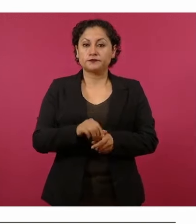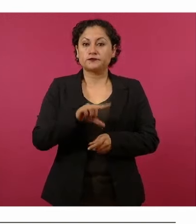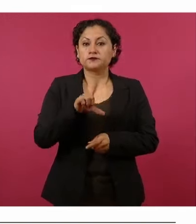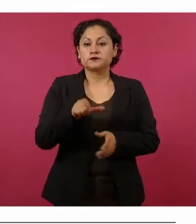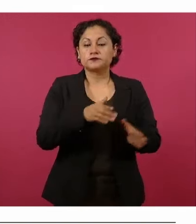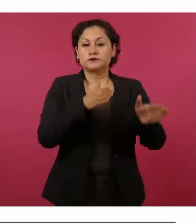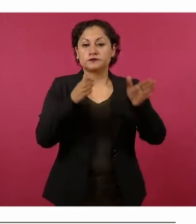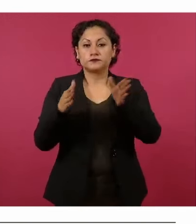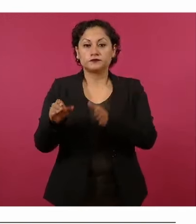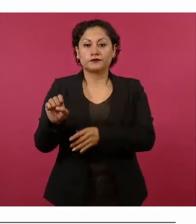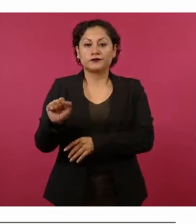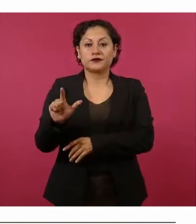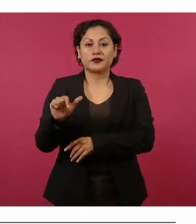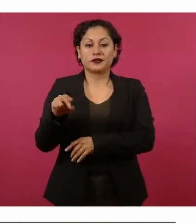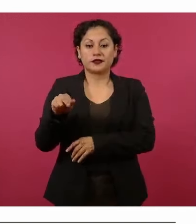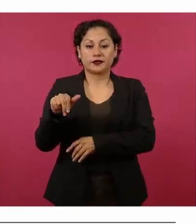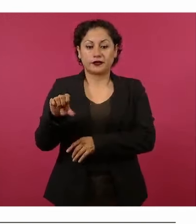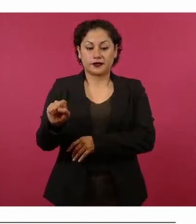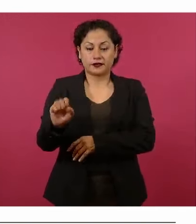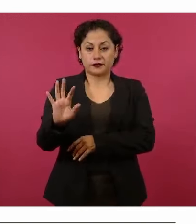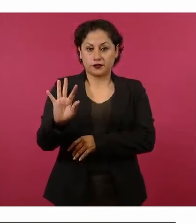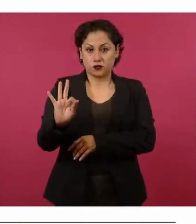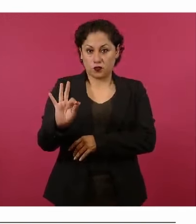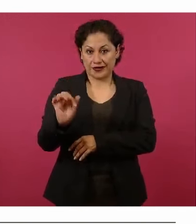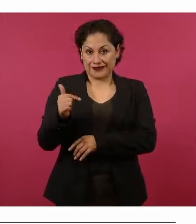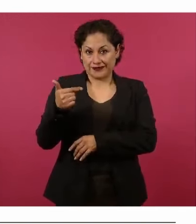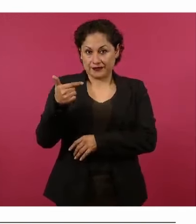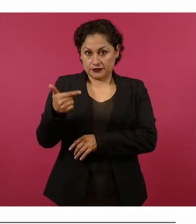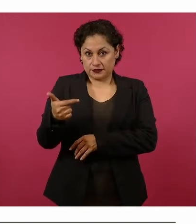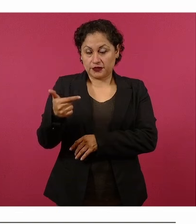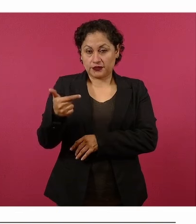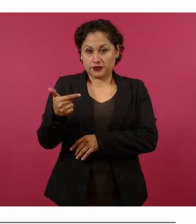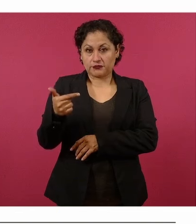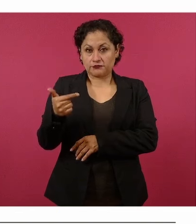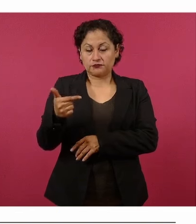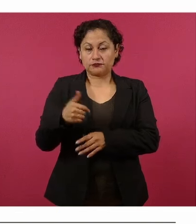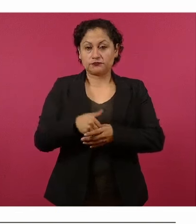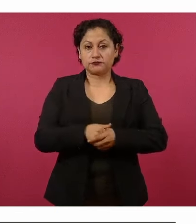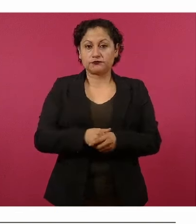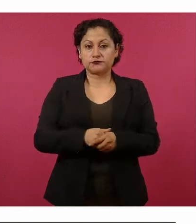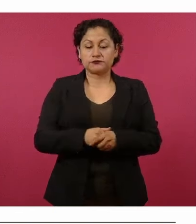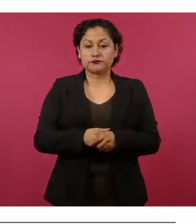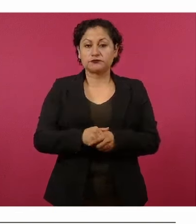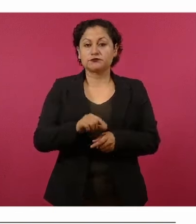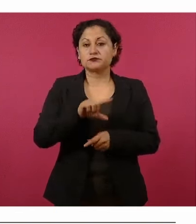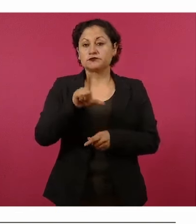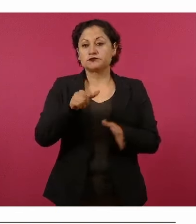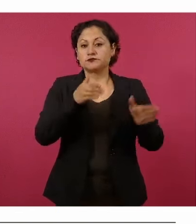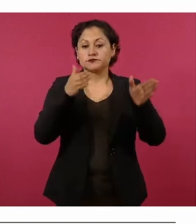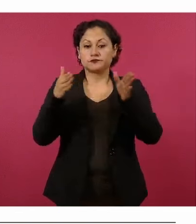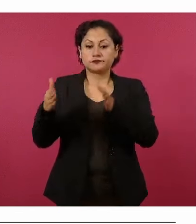Salinas, 47 de depreciación, Cedillo,